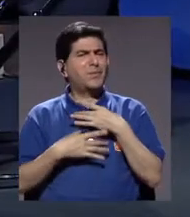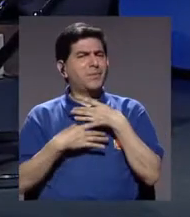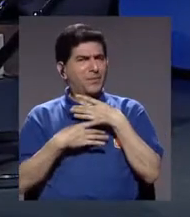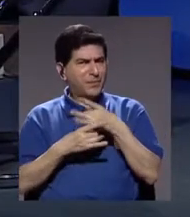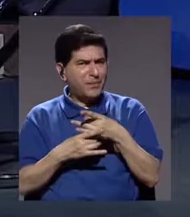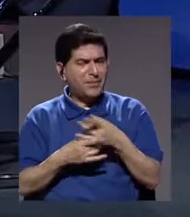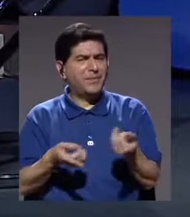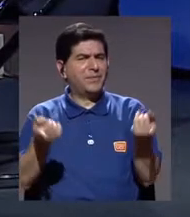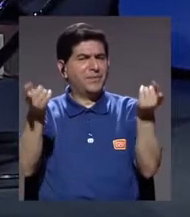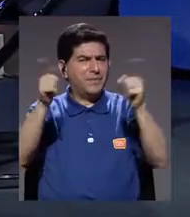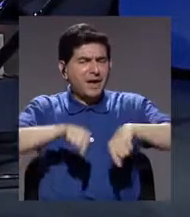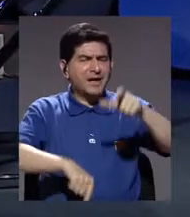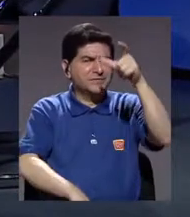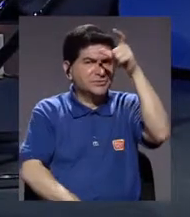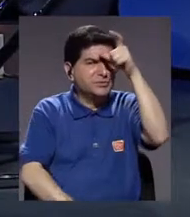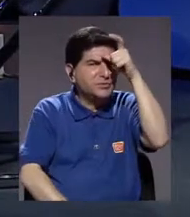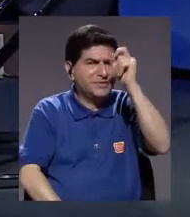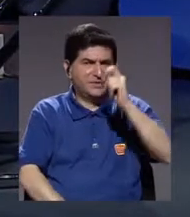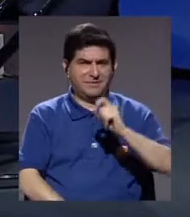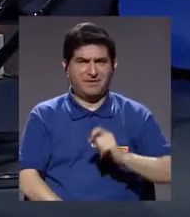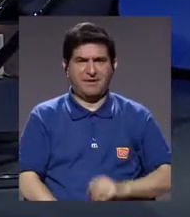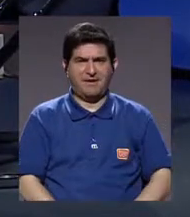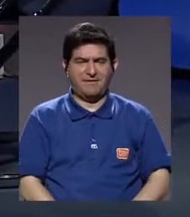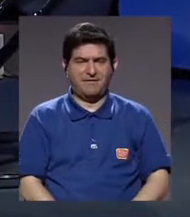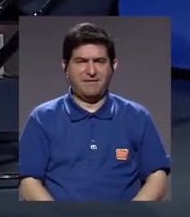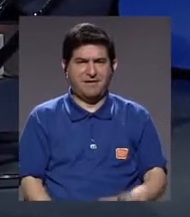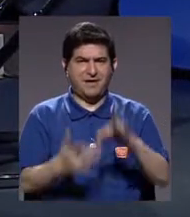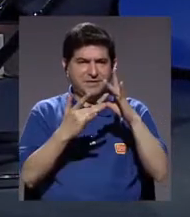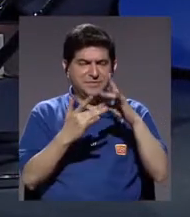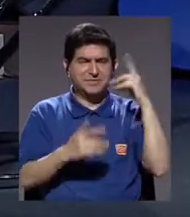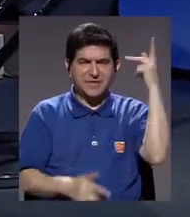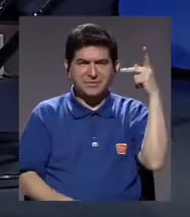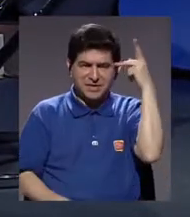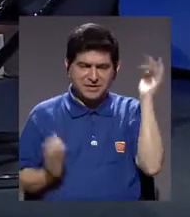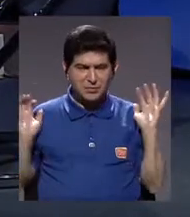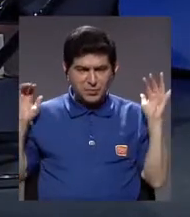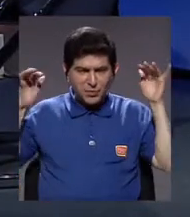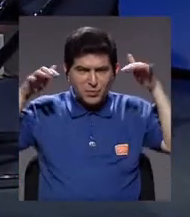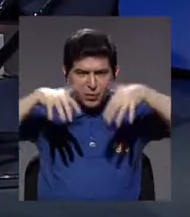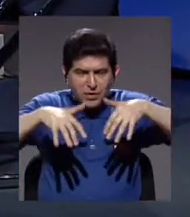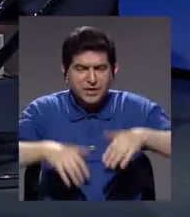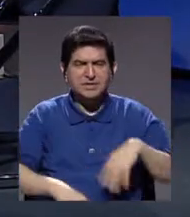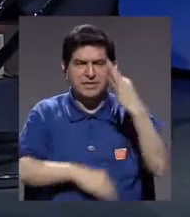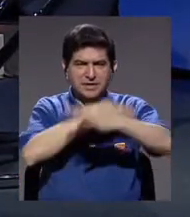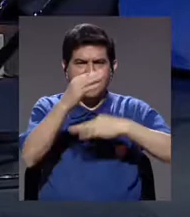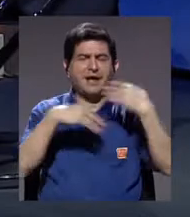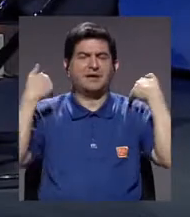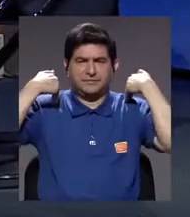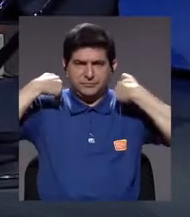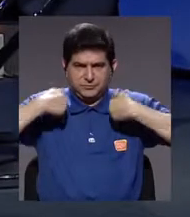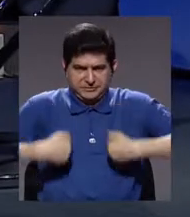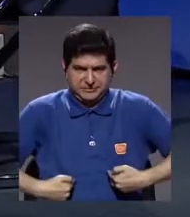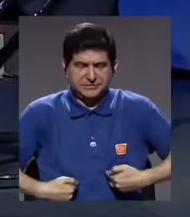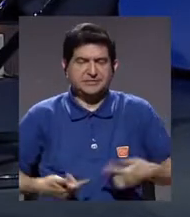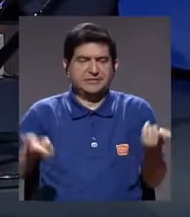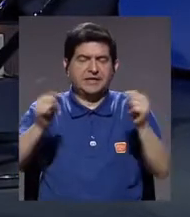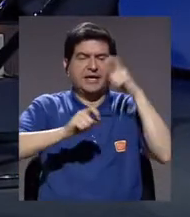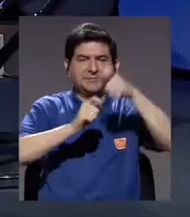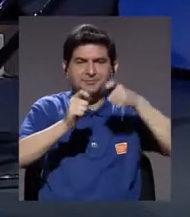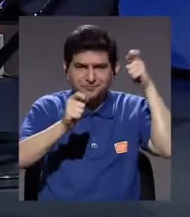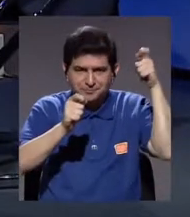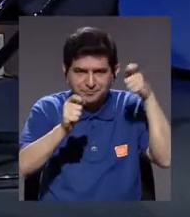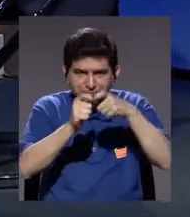interesante el caso turco, sobre todo en su política migratoria humanista, en el